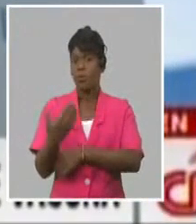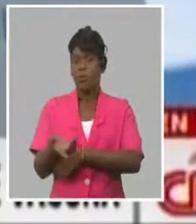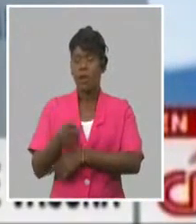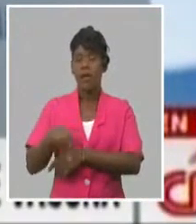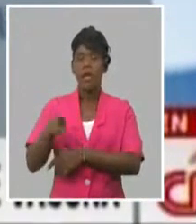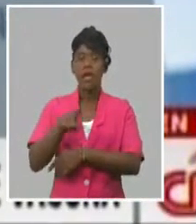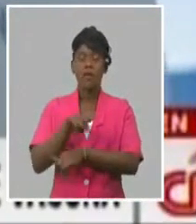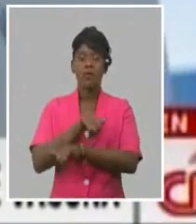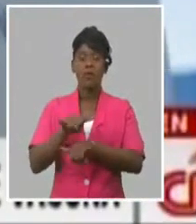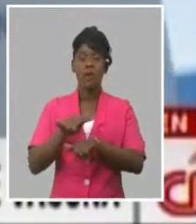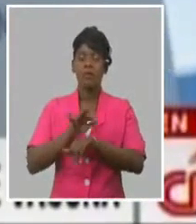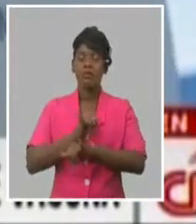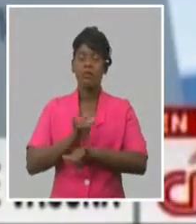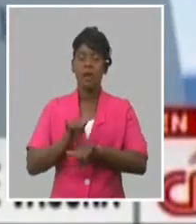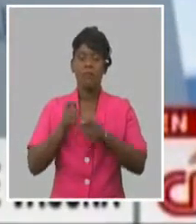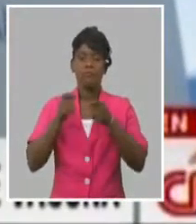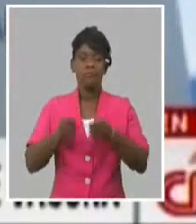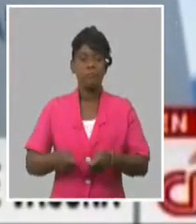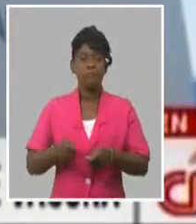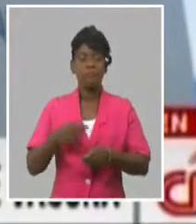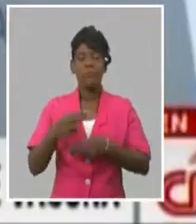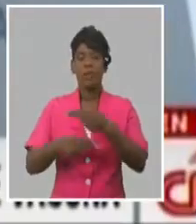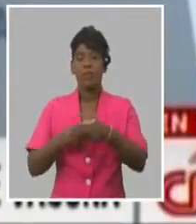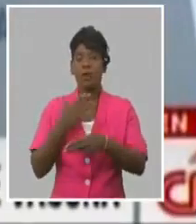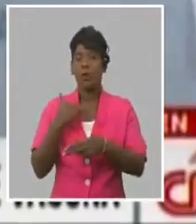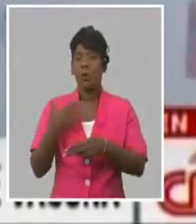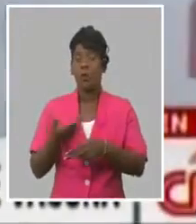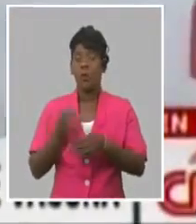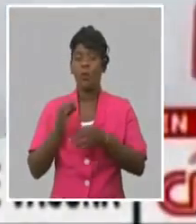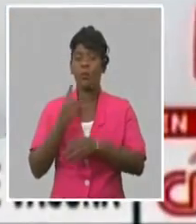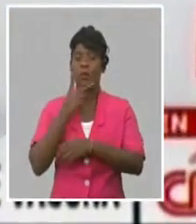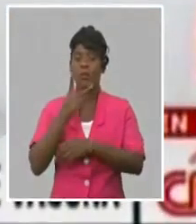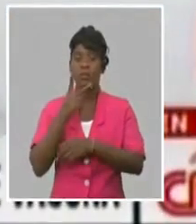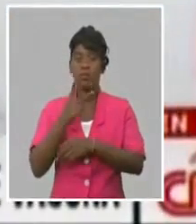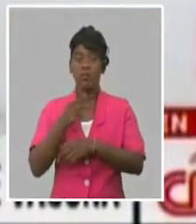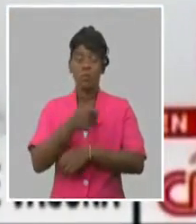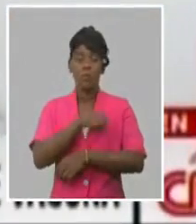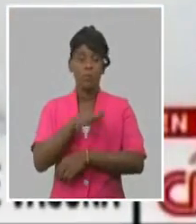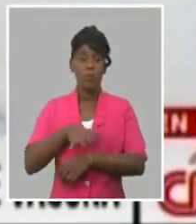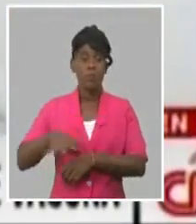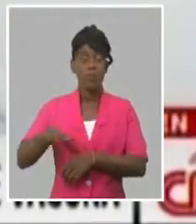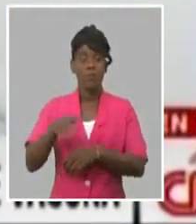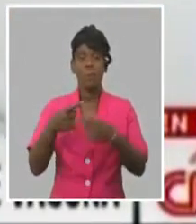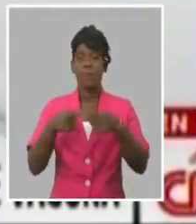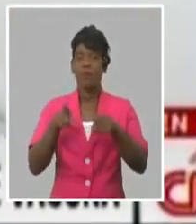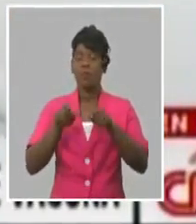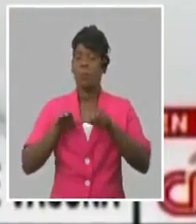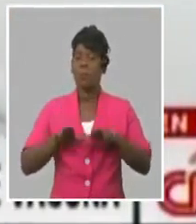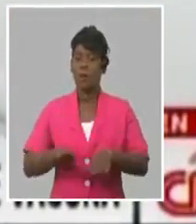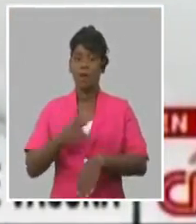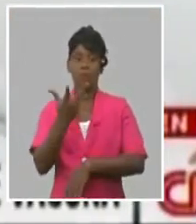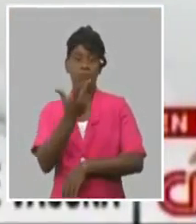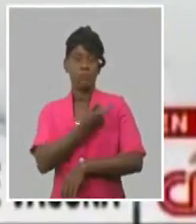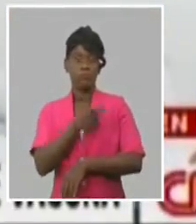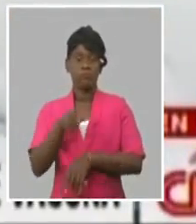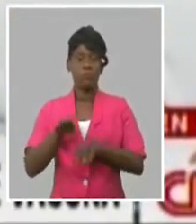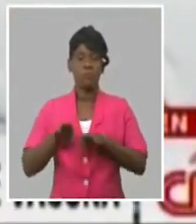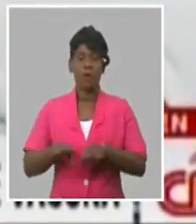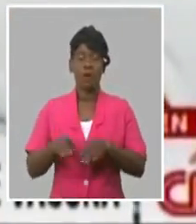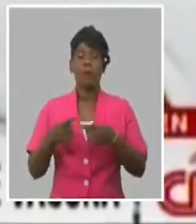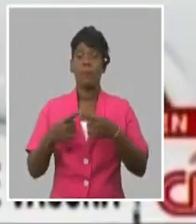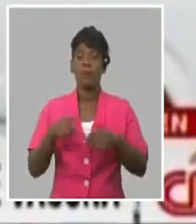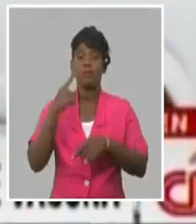tomado la decisión en respecto a su alto compromiso con la seguridad. Johnson & Johnson no especificó, sin embargo, la naturaleza